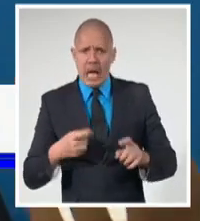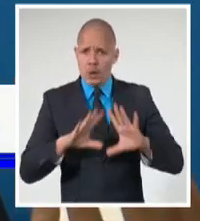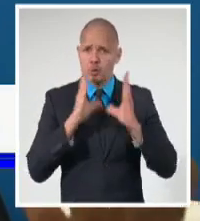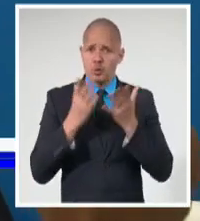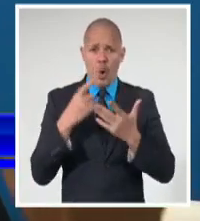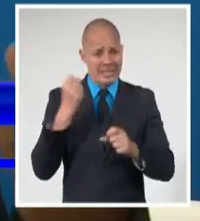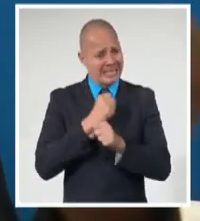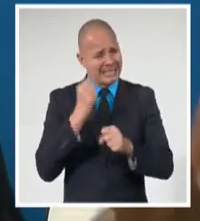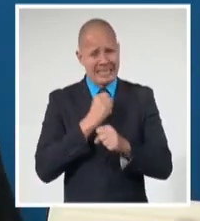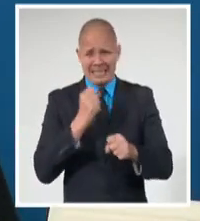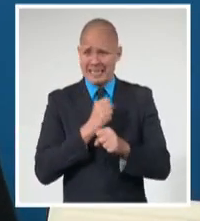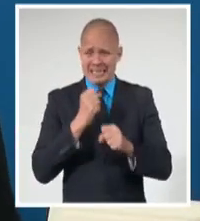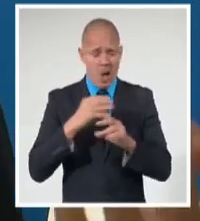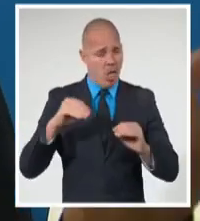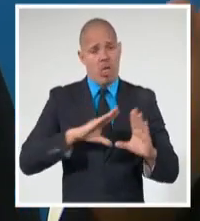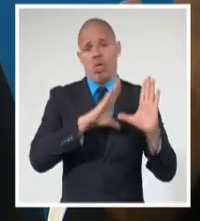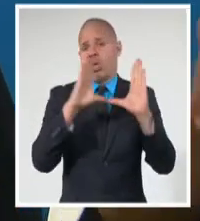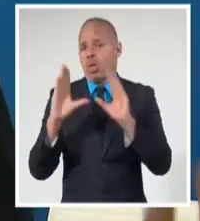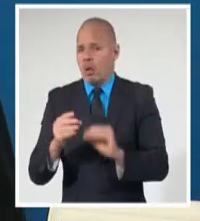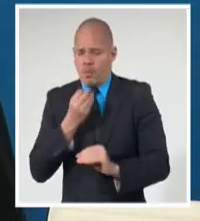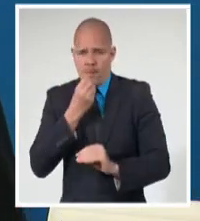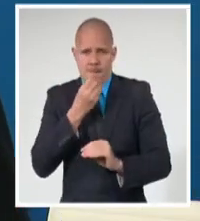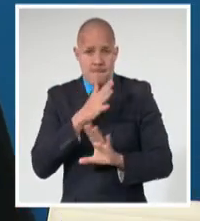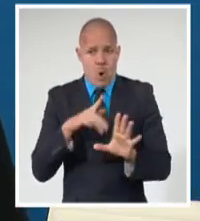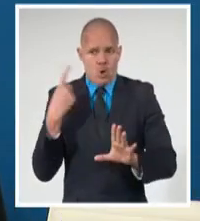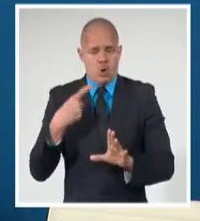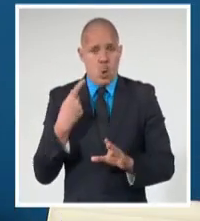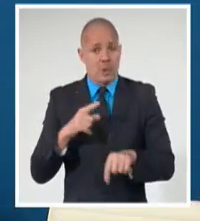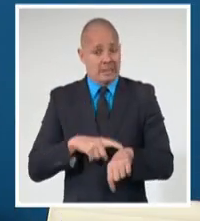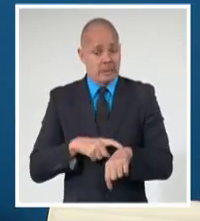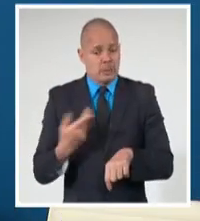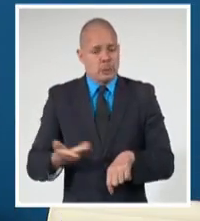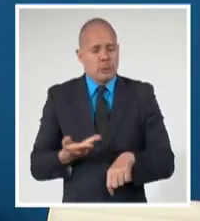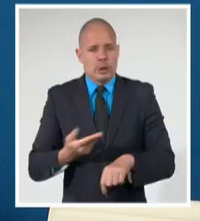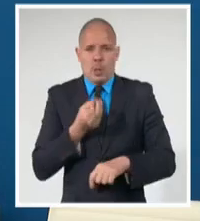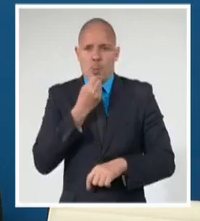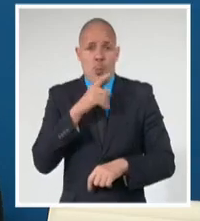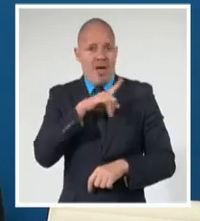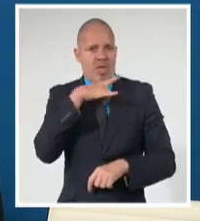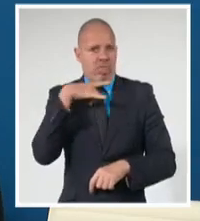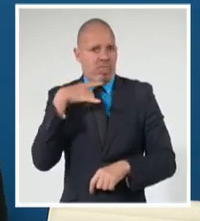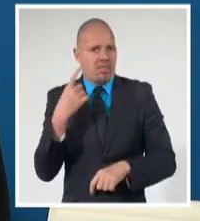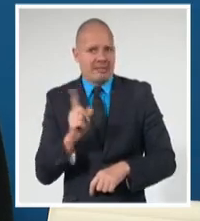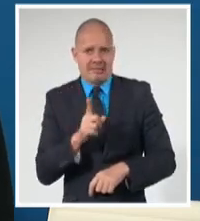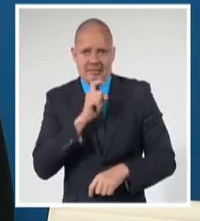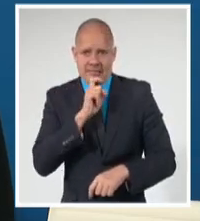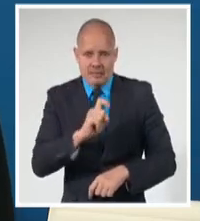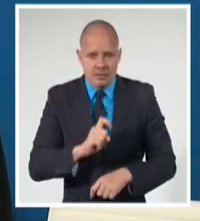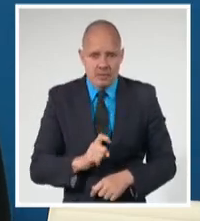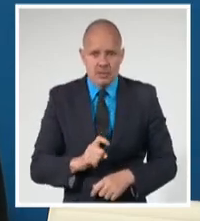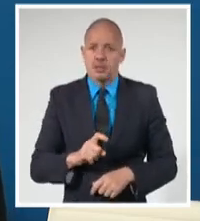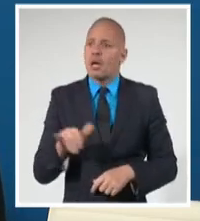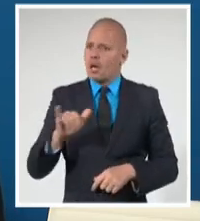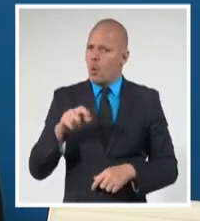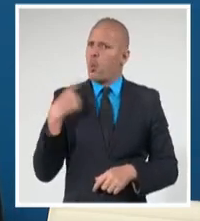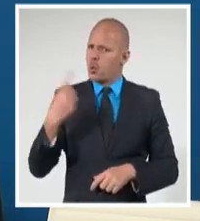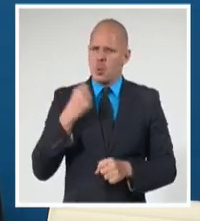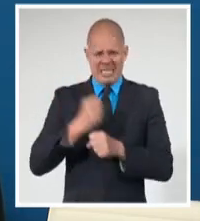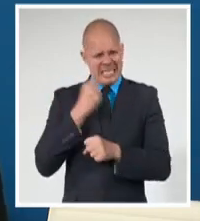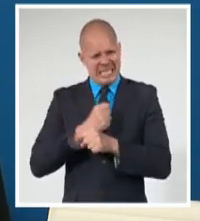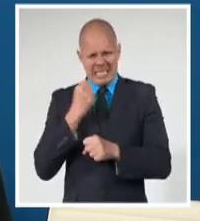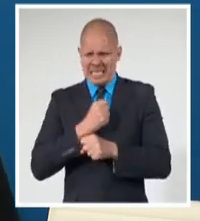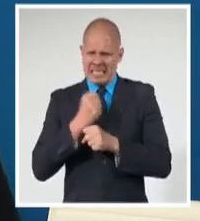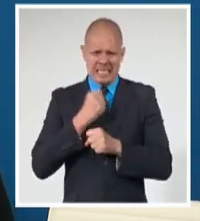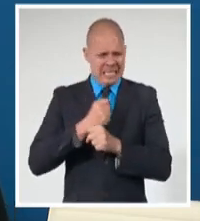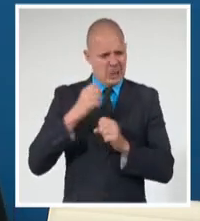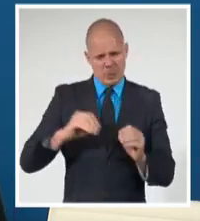de la necesidad de hacerlo muy rápido generó realmente un nivel de concentración en las personas que trabajaron, donde